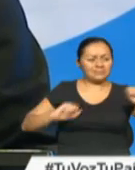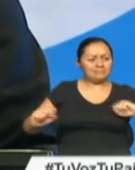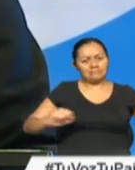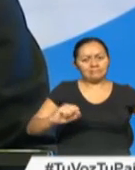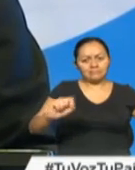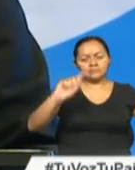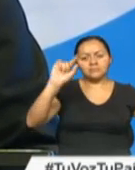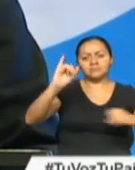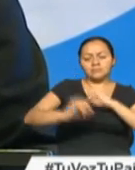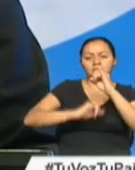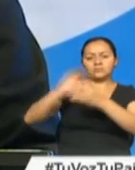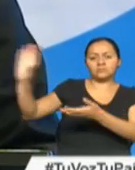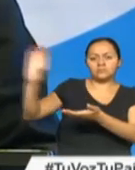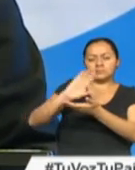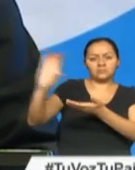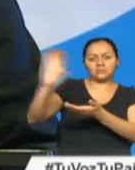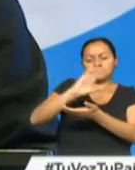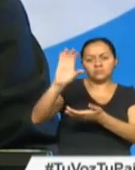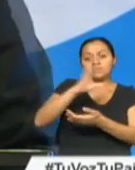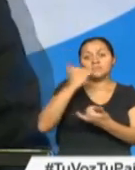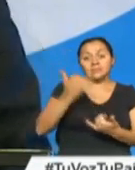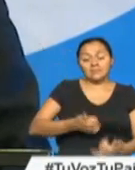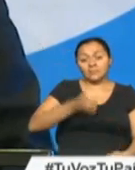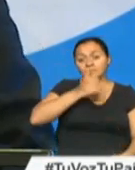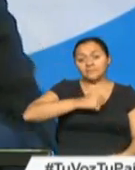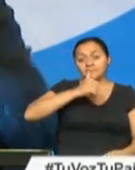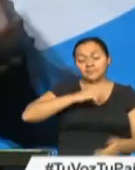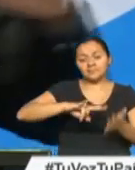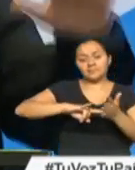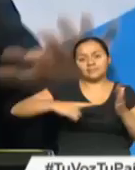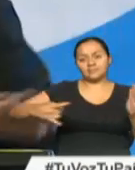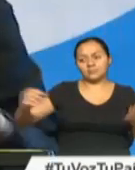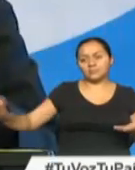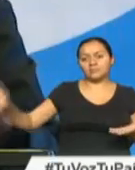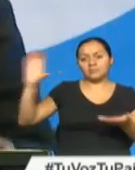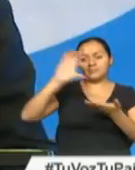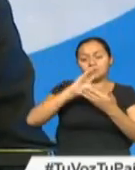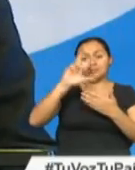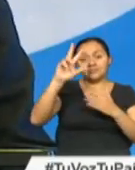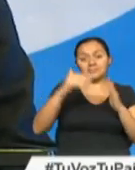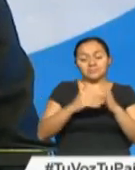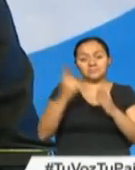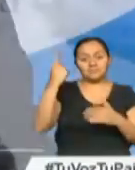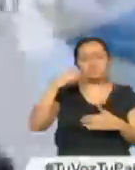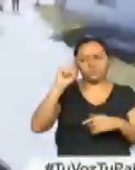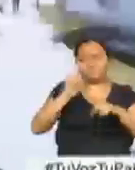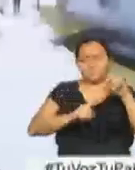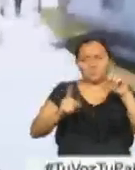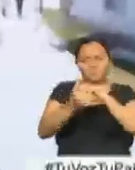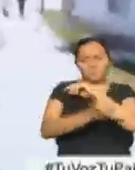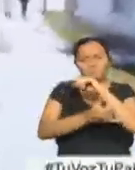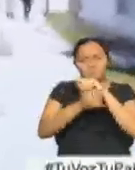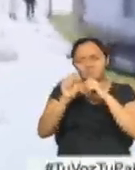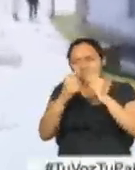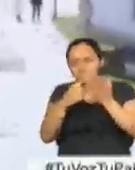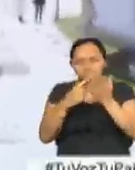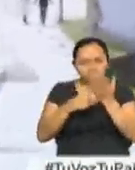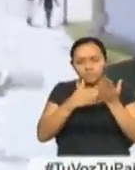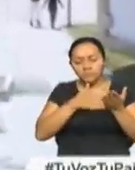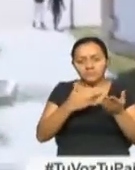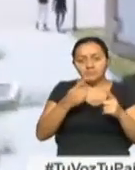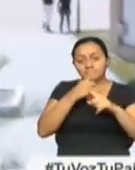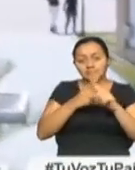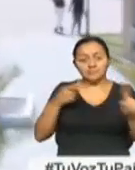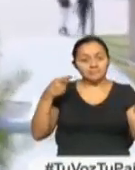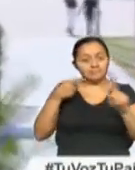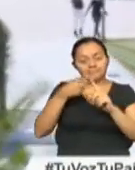historia del Ecuador del sector privado. Hicieron un análisis en algunos países de la región y al final de cuentas